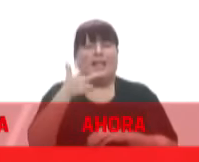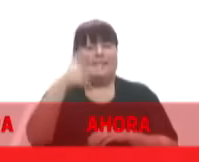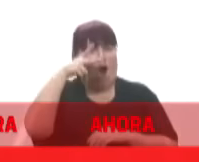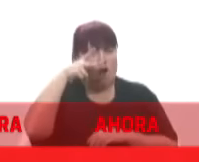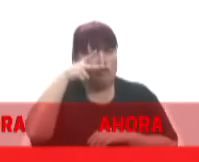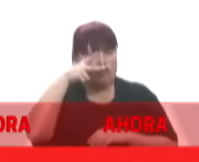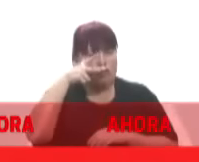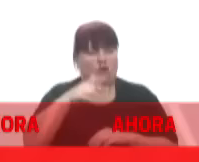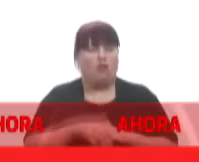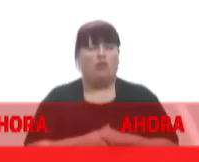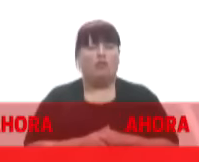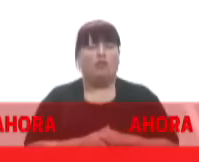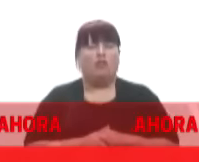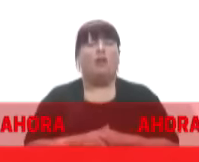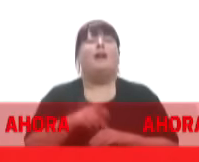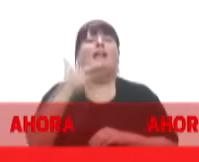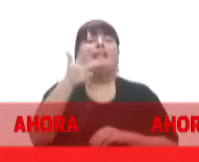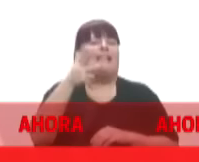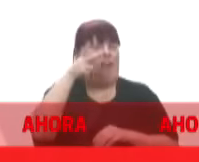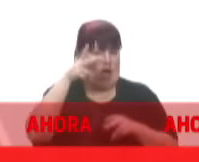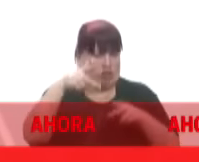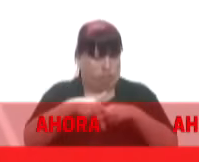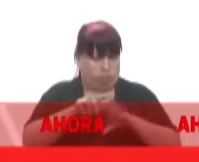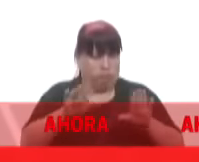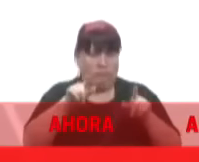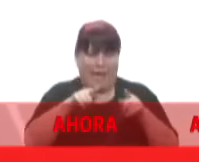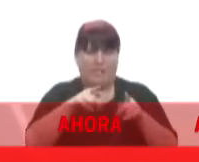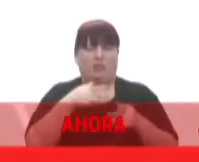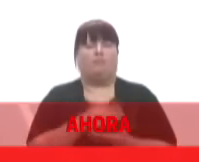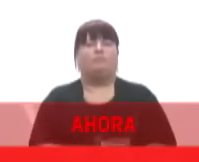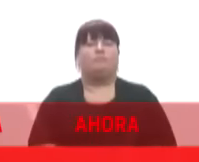38 y 38. Son esos.